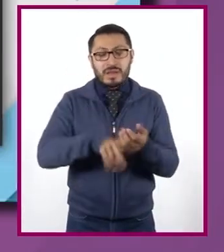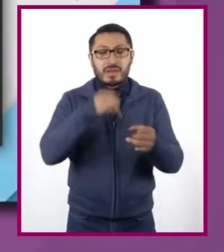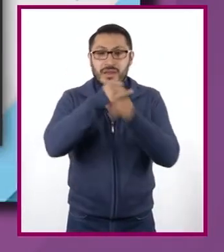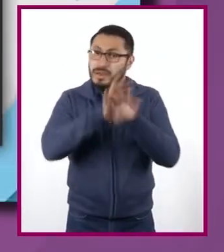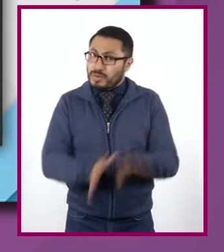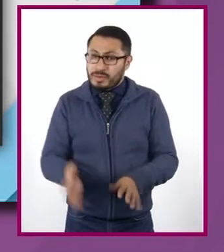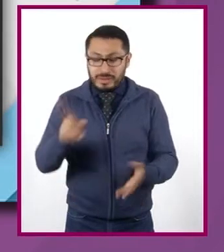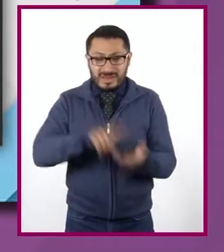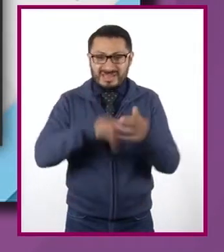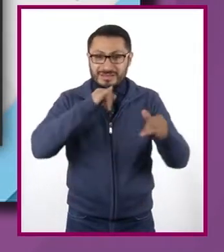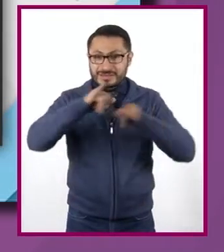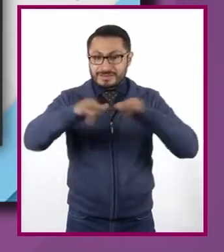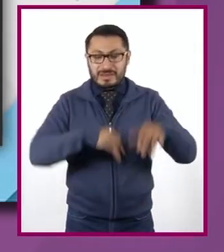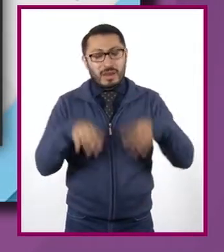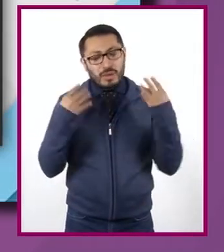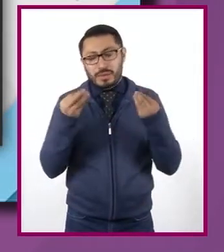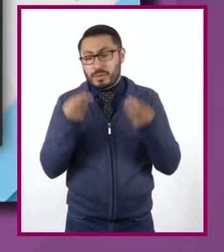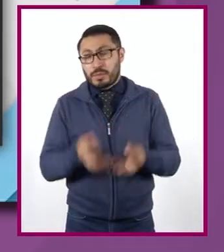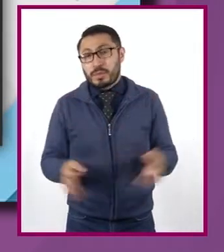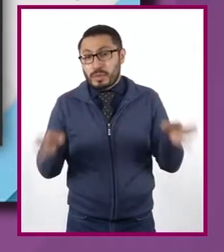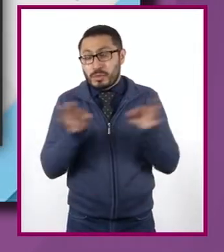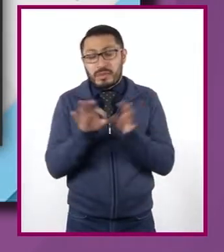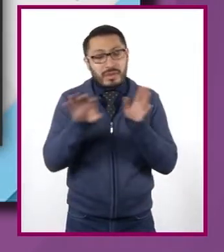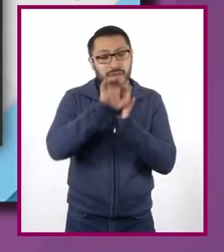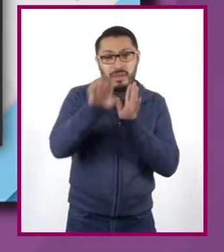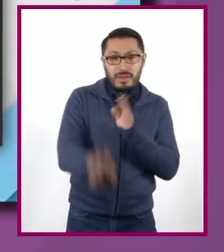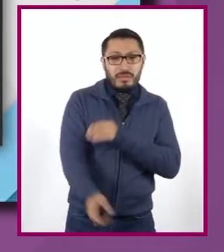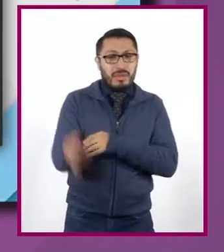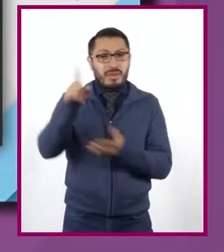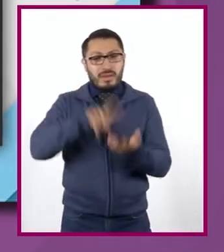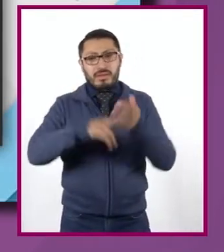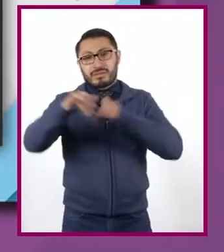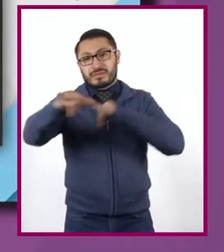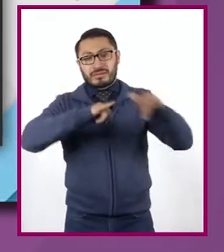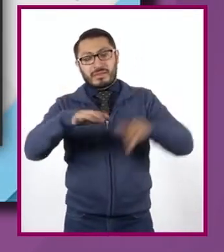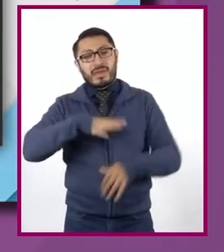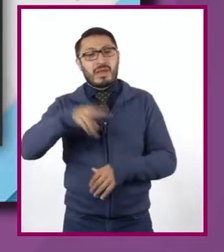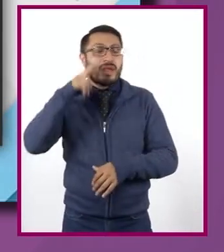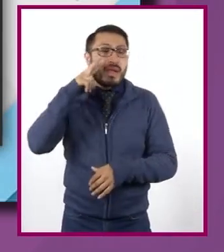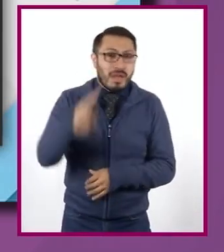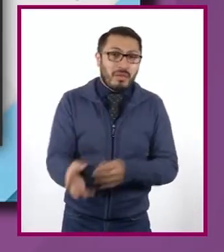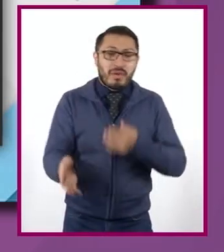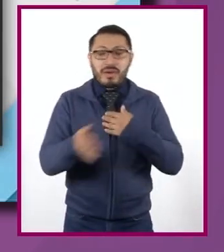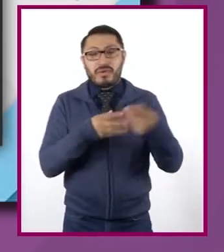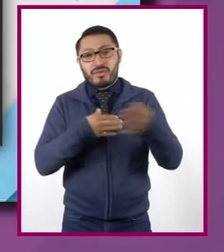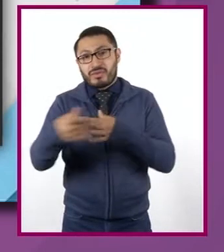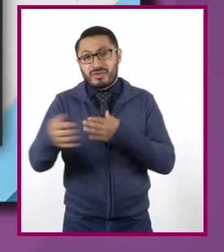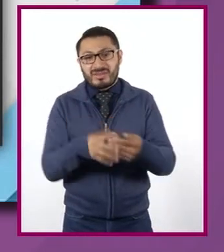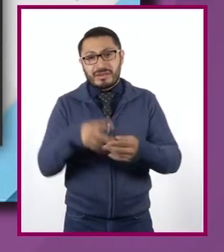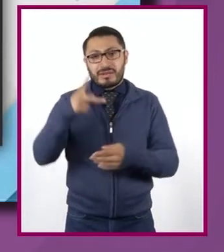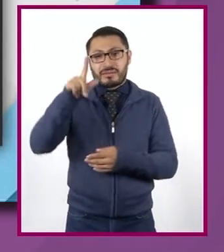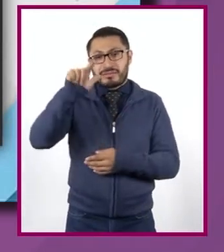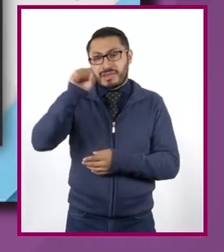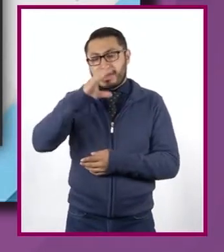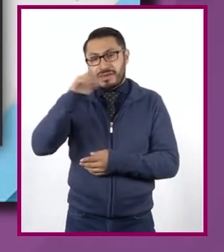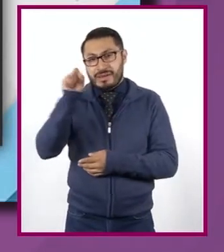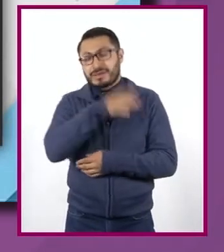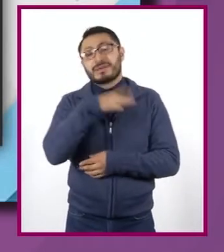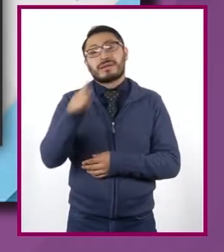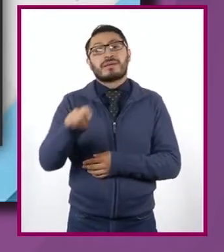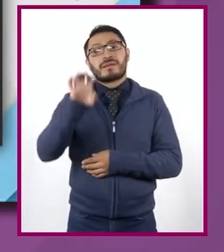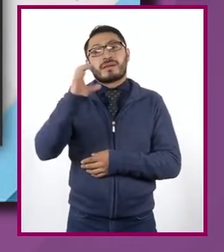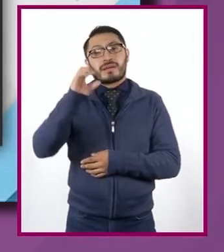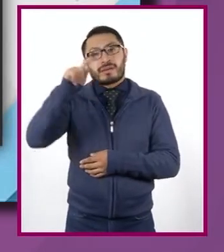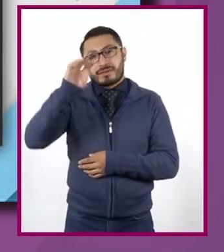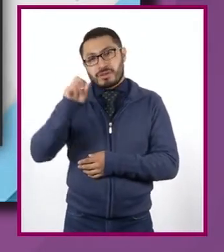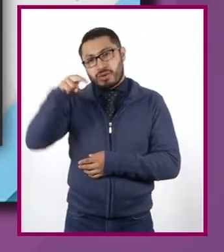plasmar en un mapa es enorme. Por ejemplo, en un mapa podemos observar el modelo de las placas tectónicas, que no es